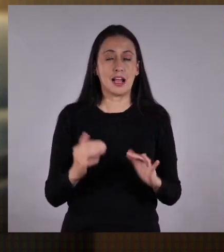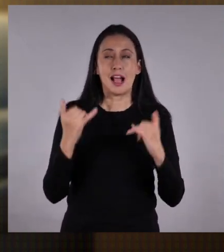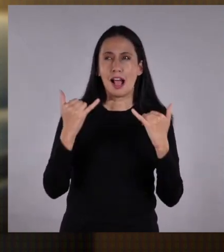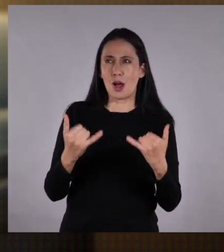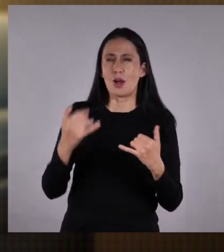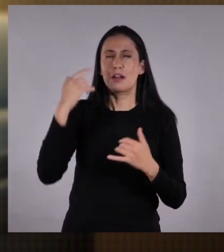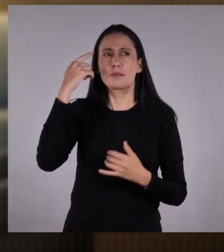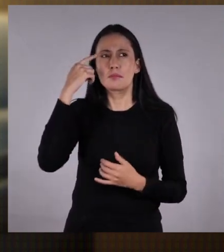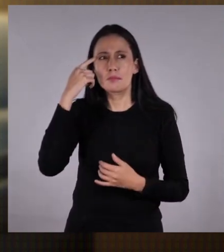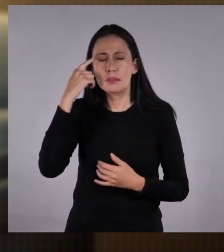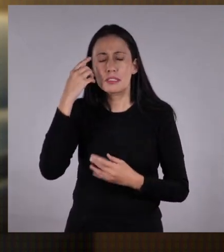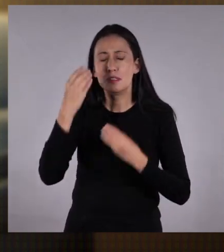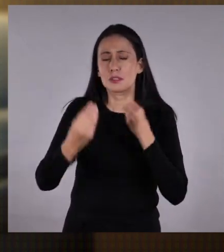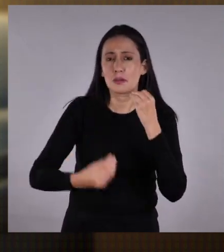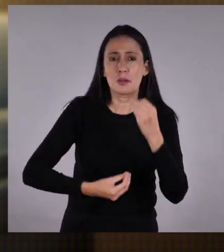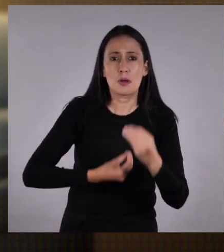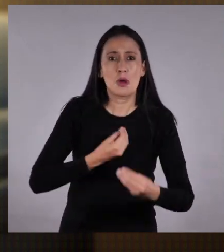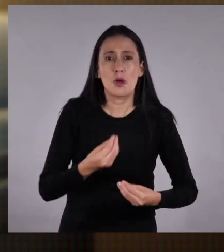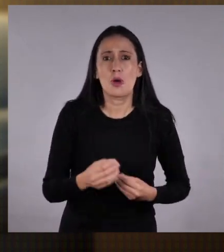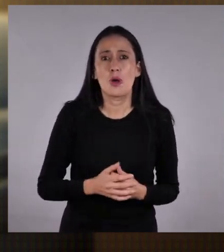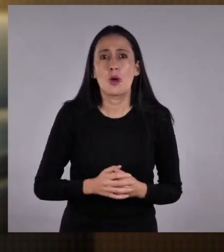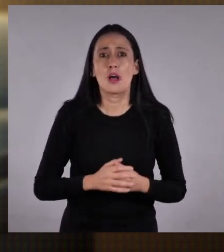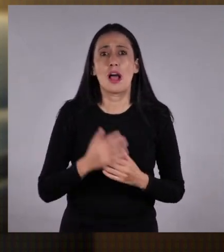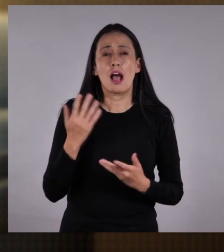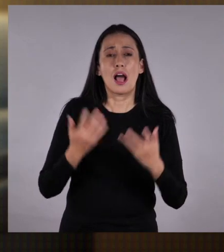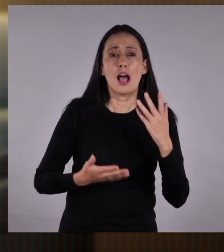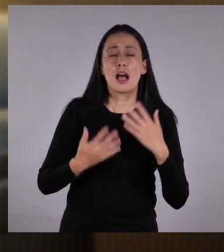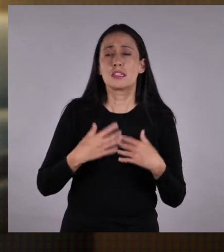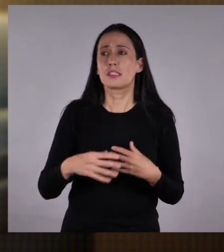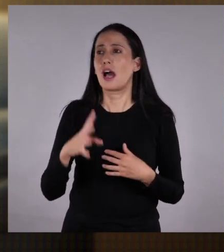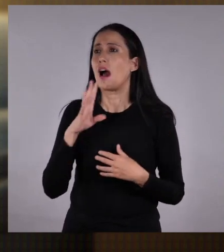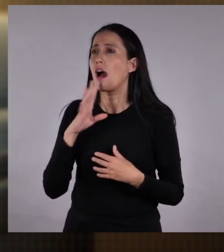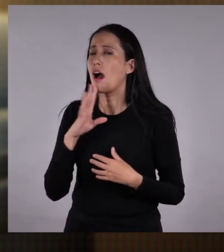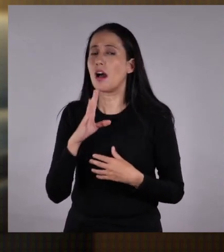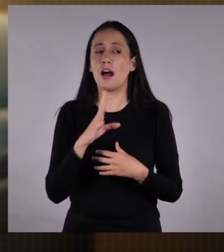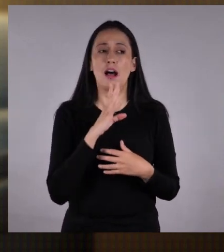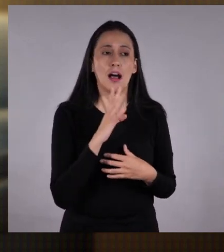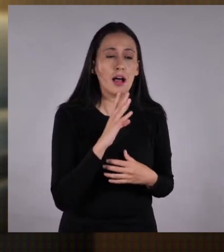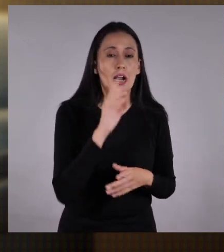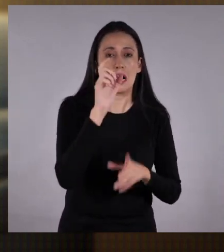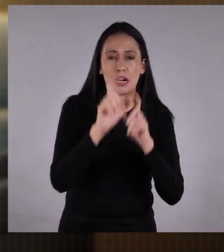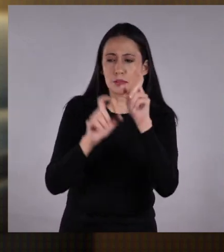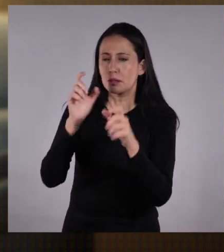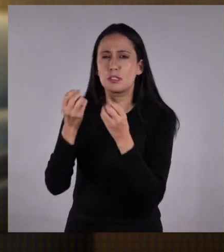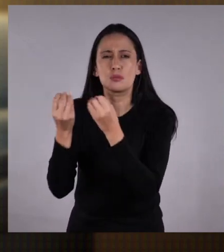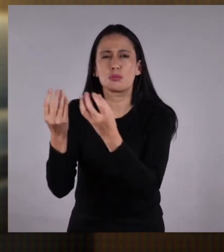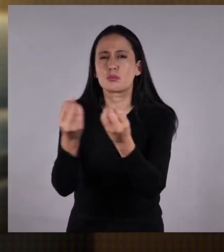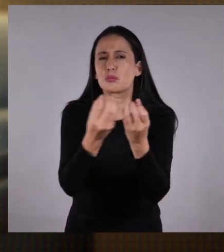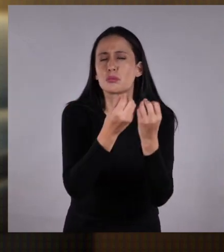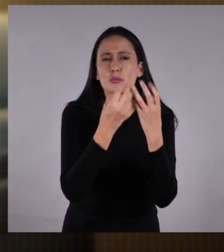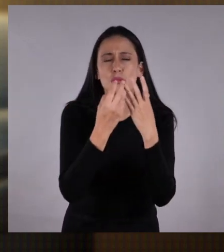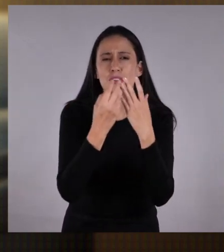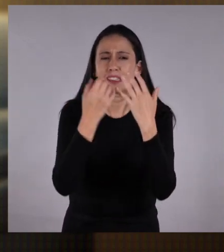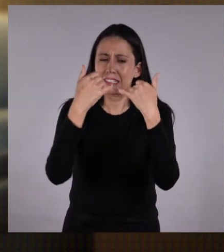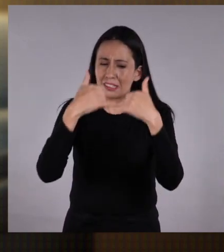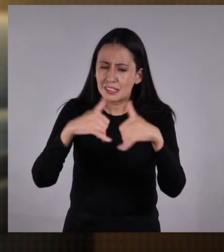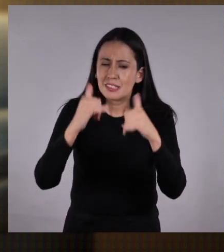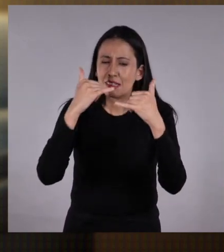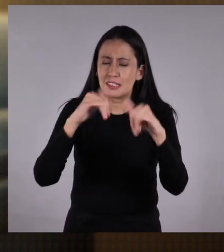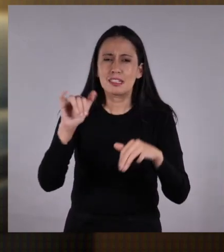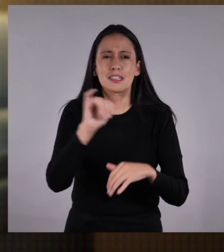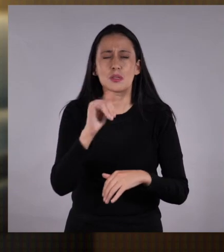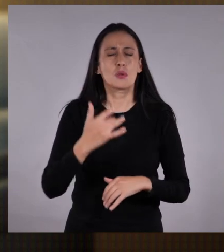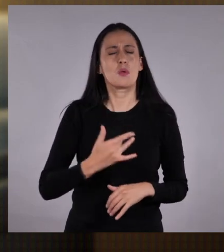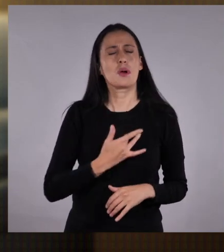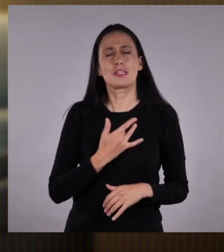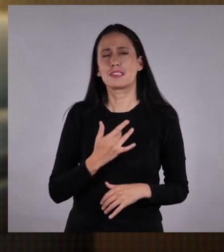Porque a pesar de que hablé con muchas personas sobre mi tristeza, pues sentía que no salía del todo. Que había